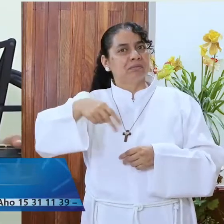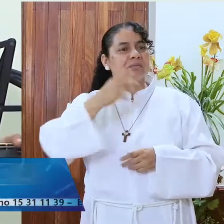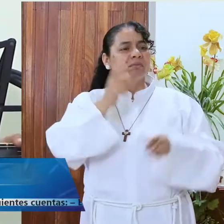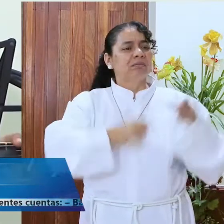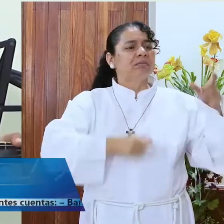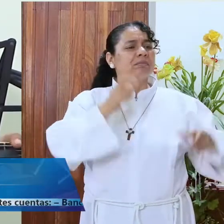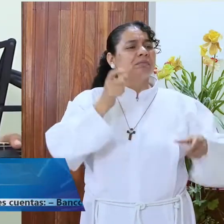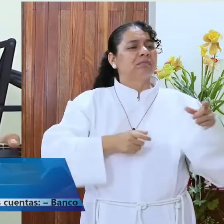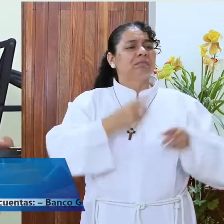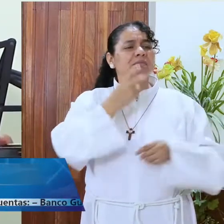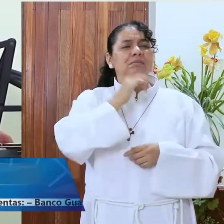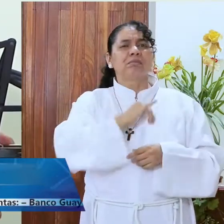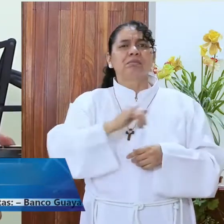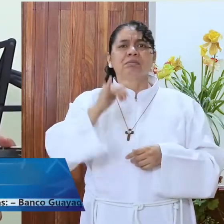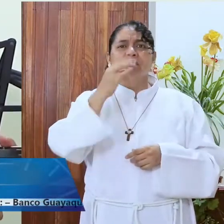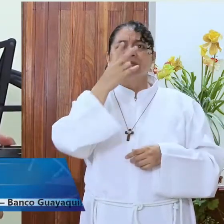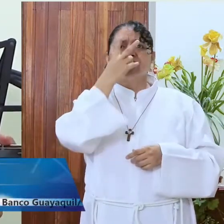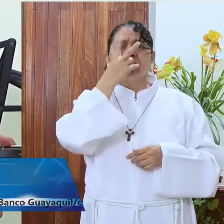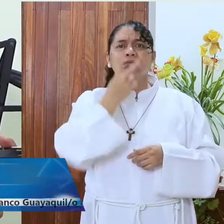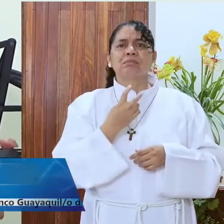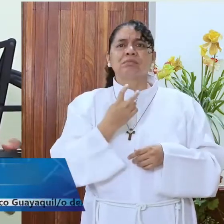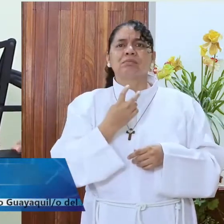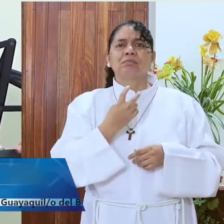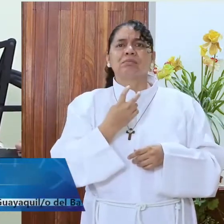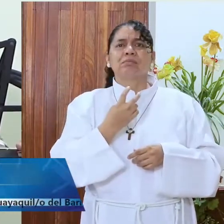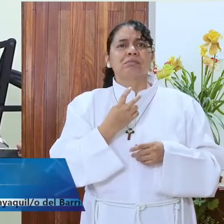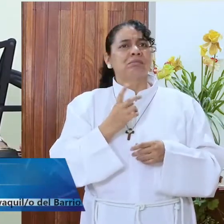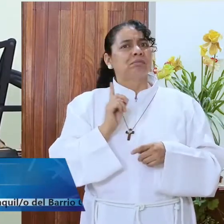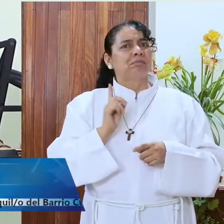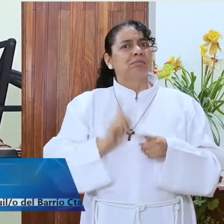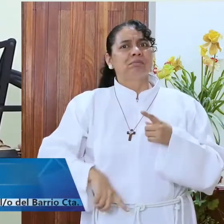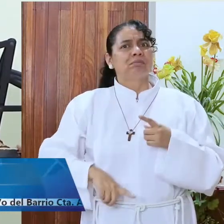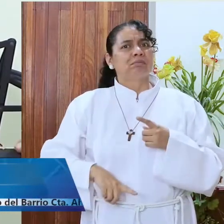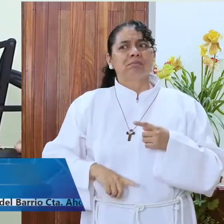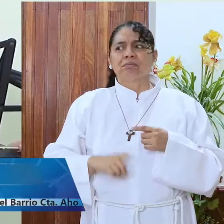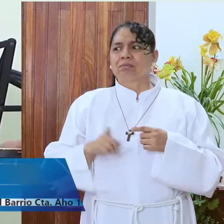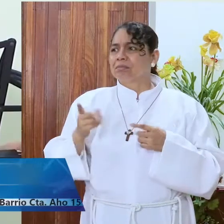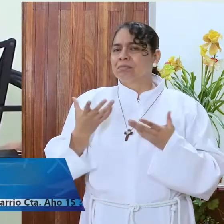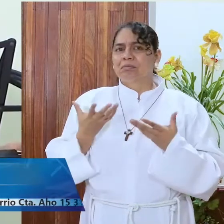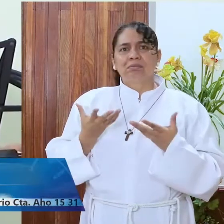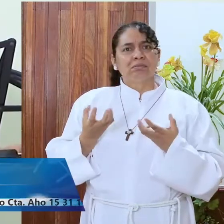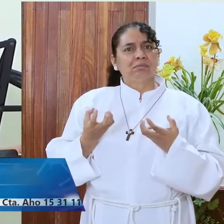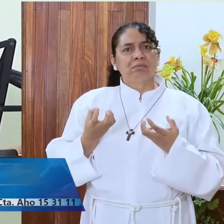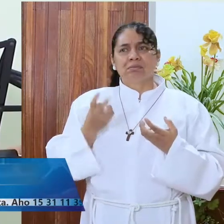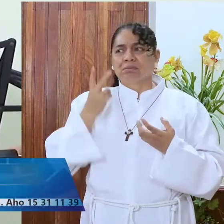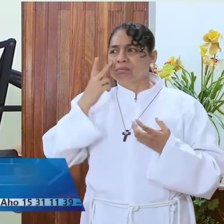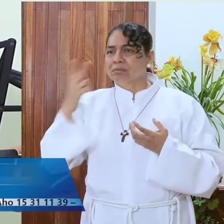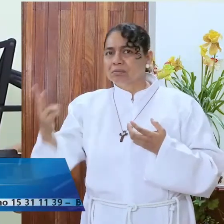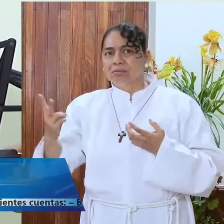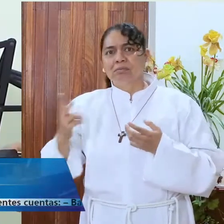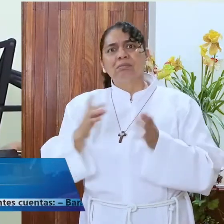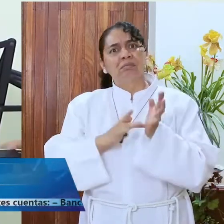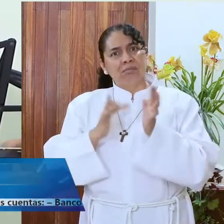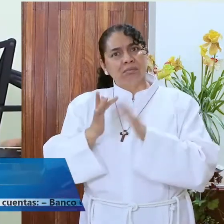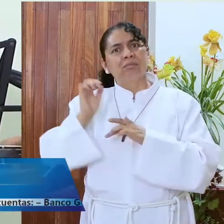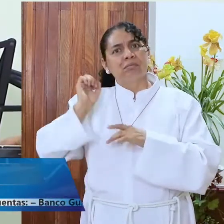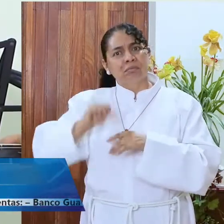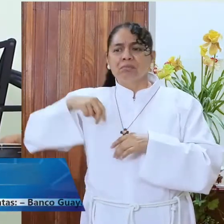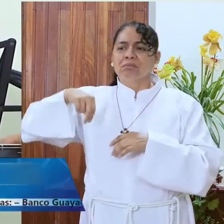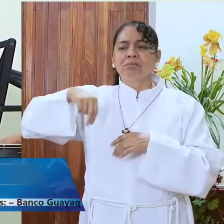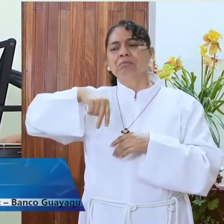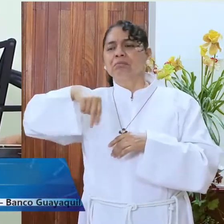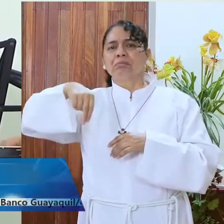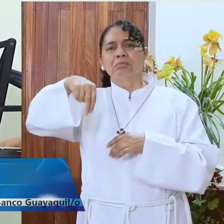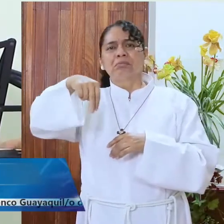muchos ciegos van sin quererlo ver llenos de